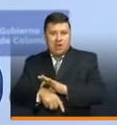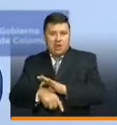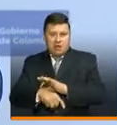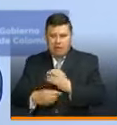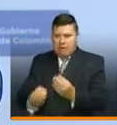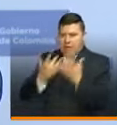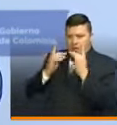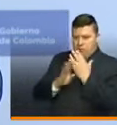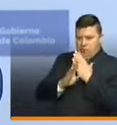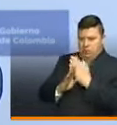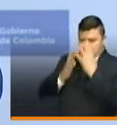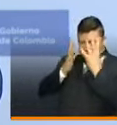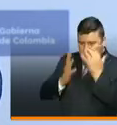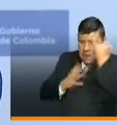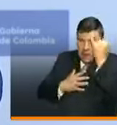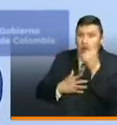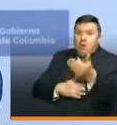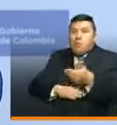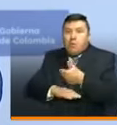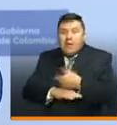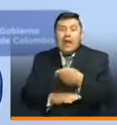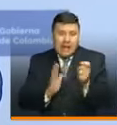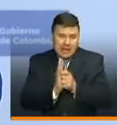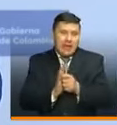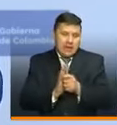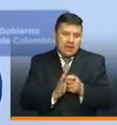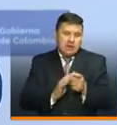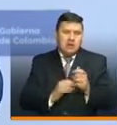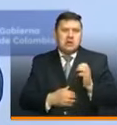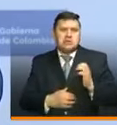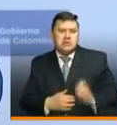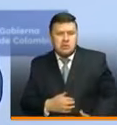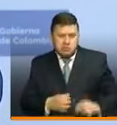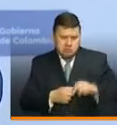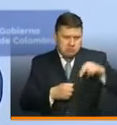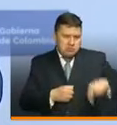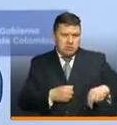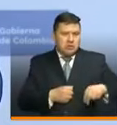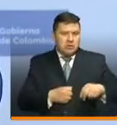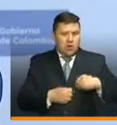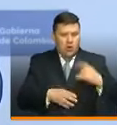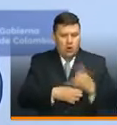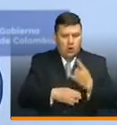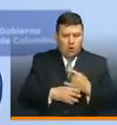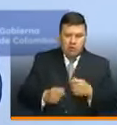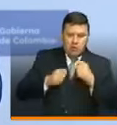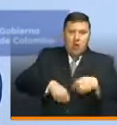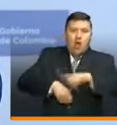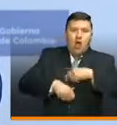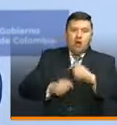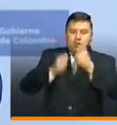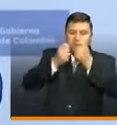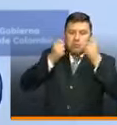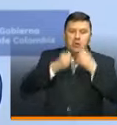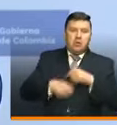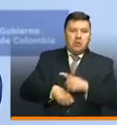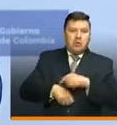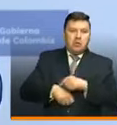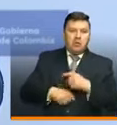sea personal de la salud, estamos hablando de, ya sea ciudadanía, de portarlos durante muchas horas. Entonces, si